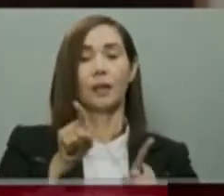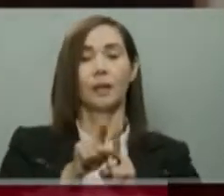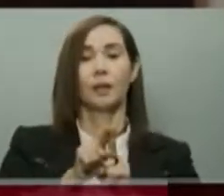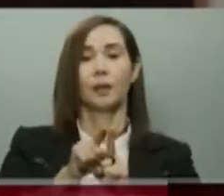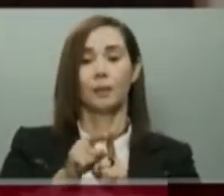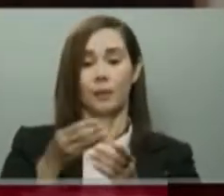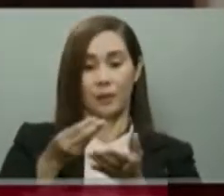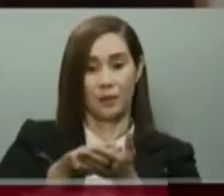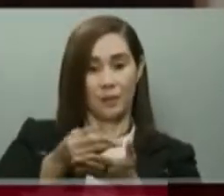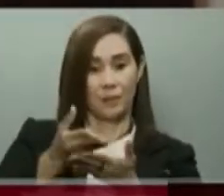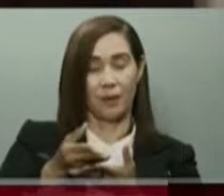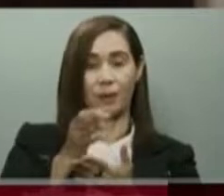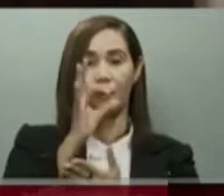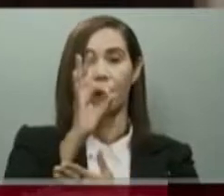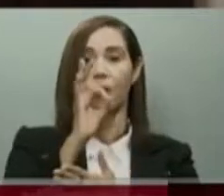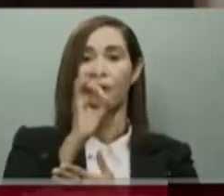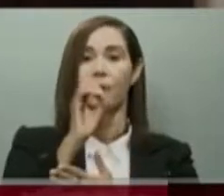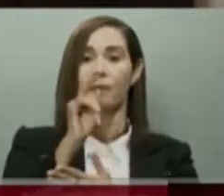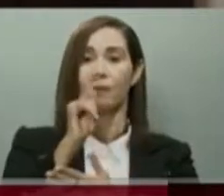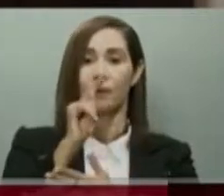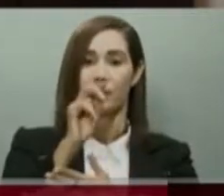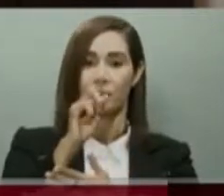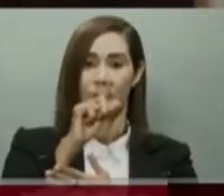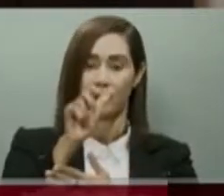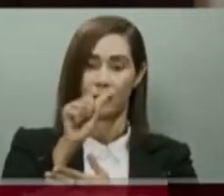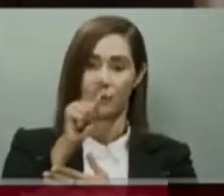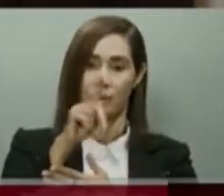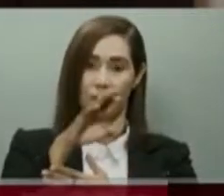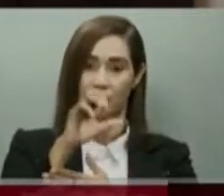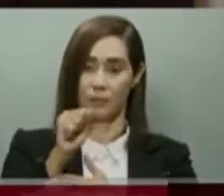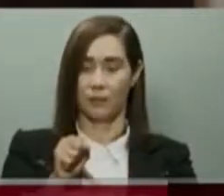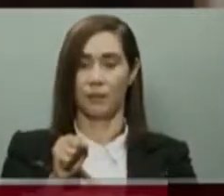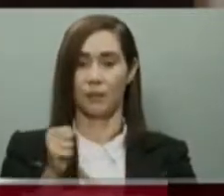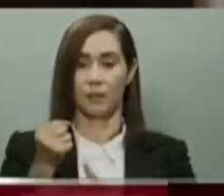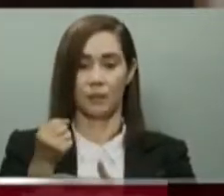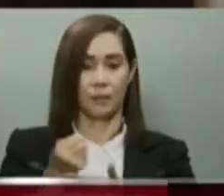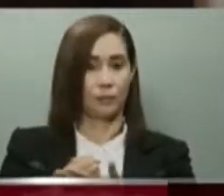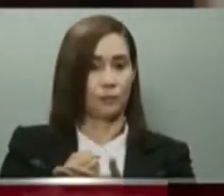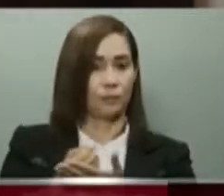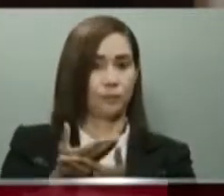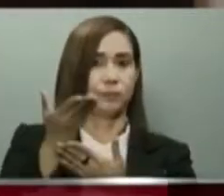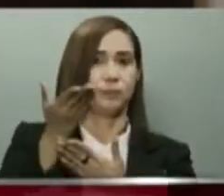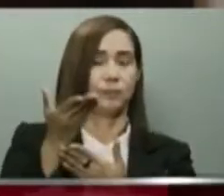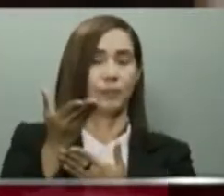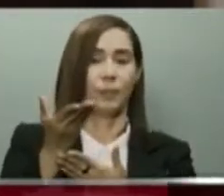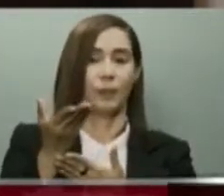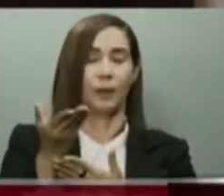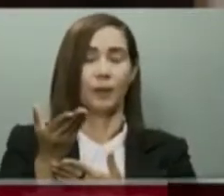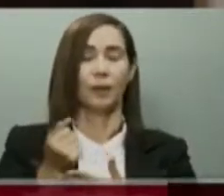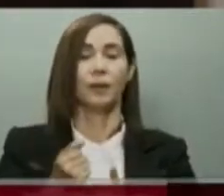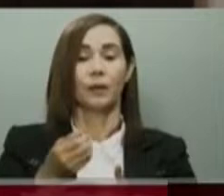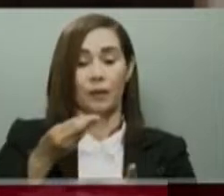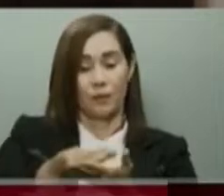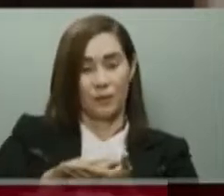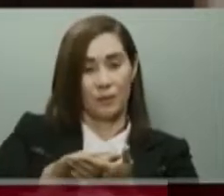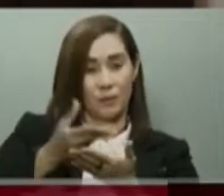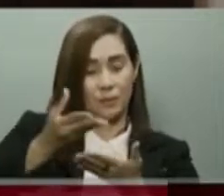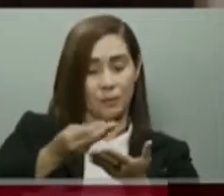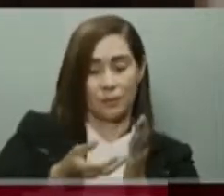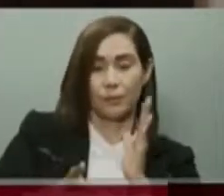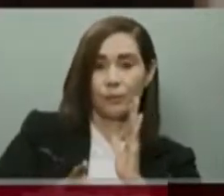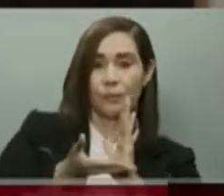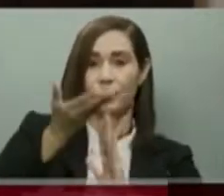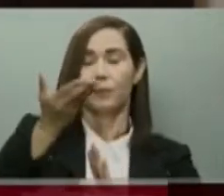de los fertilizantes también se han visto reforzados por los mayores costos de los insumos. Los costos de las